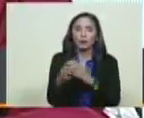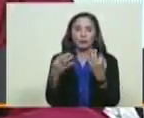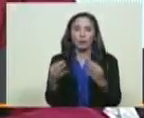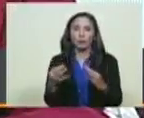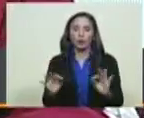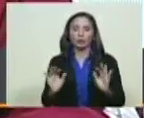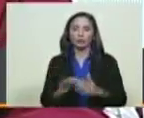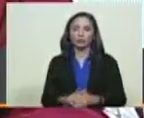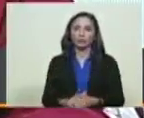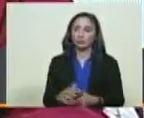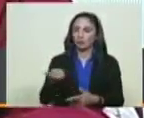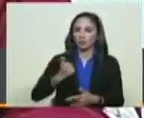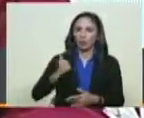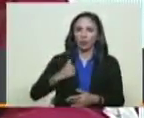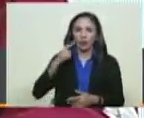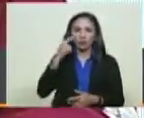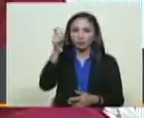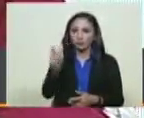cualquiera